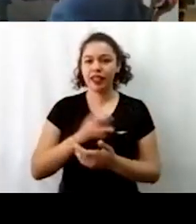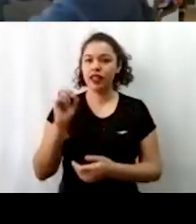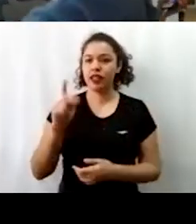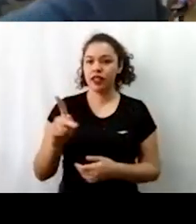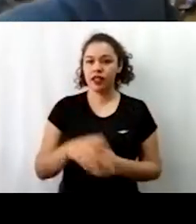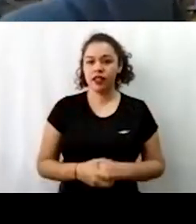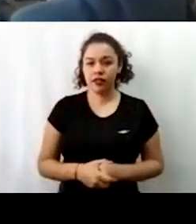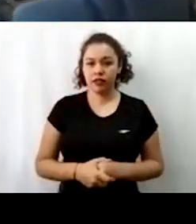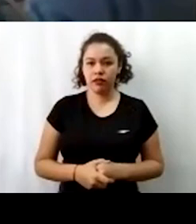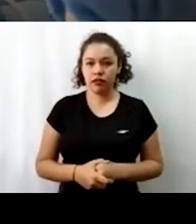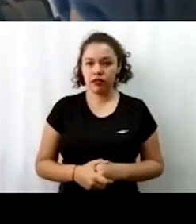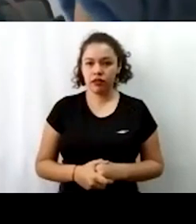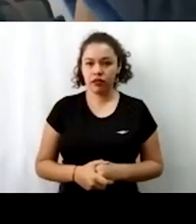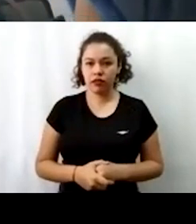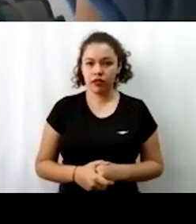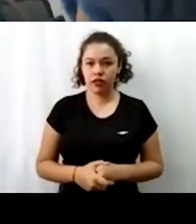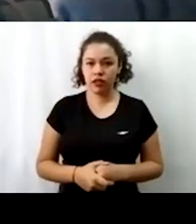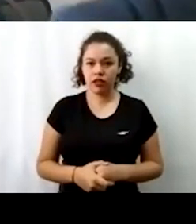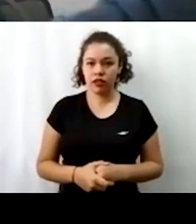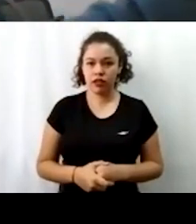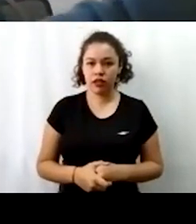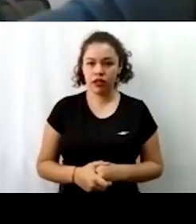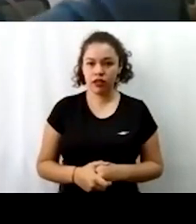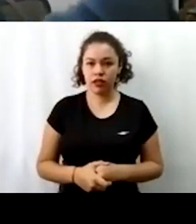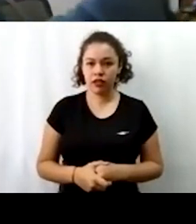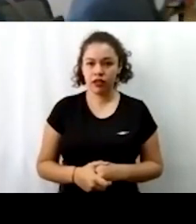que mira, el evento de Valle de Chalco se hizo ya en grande.